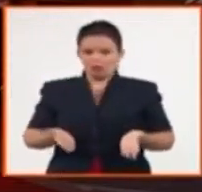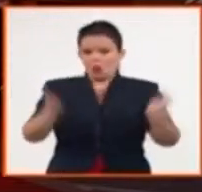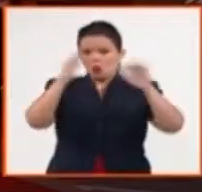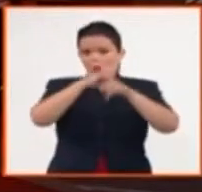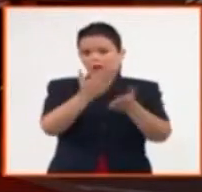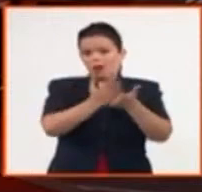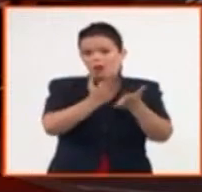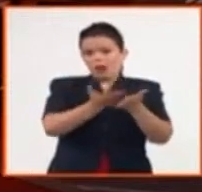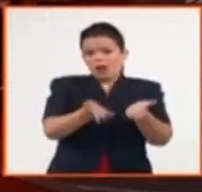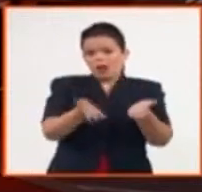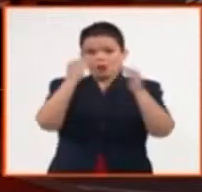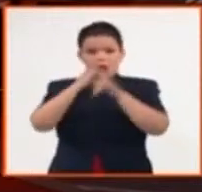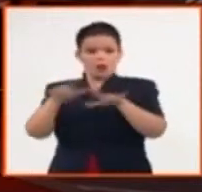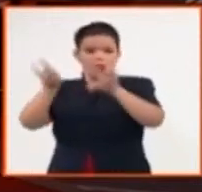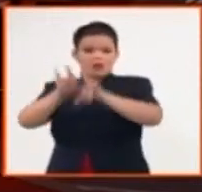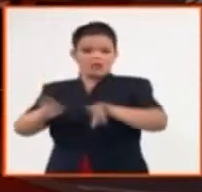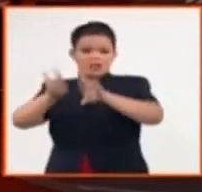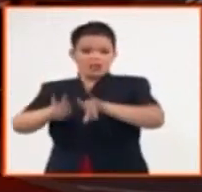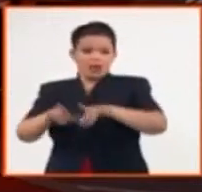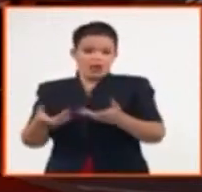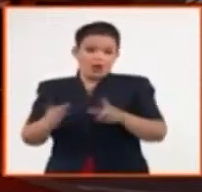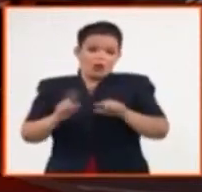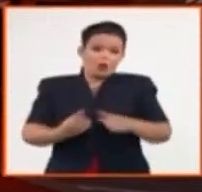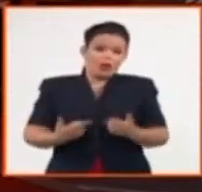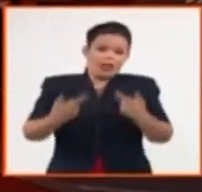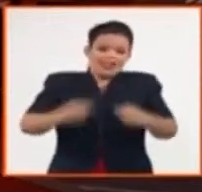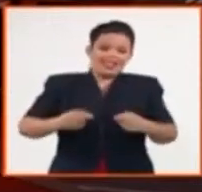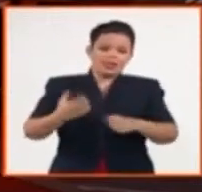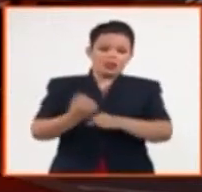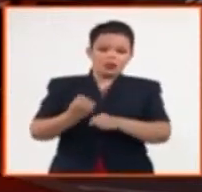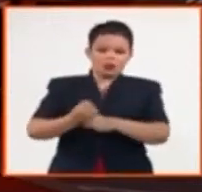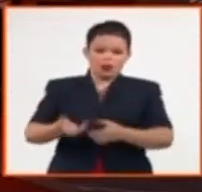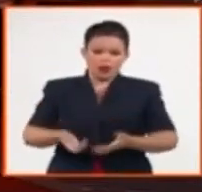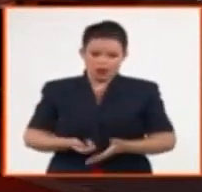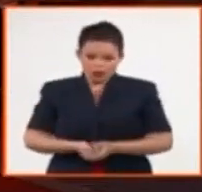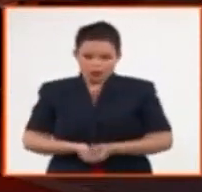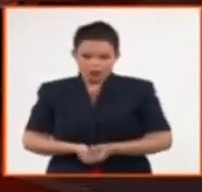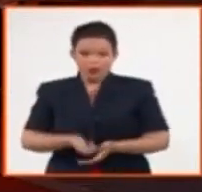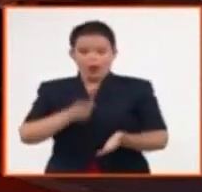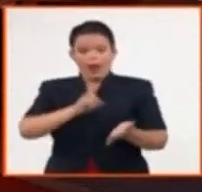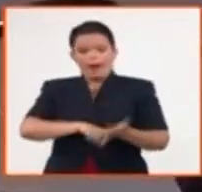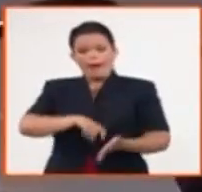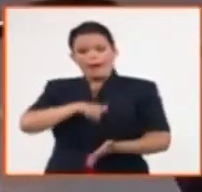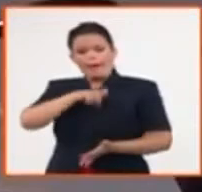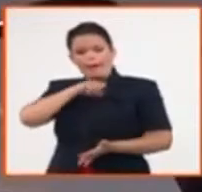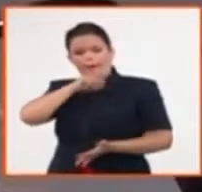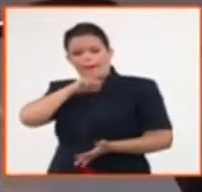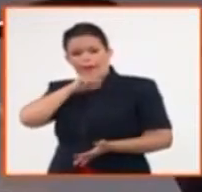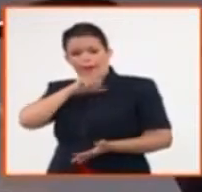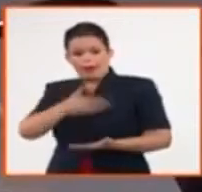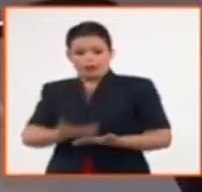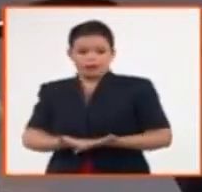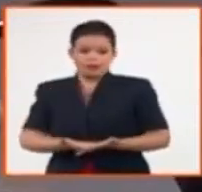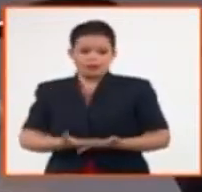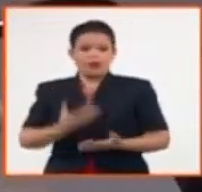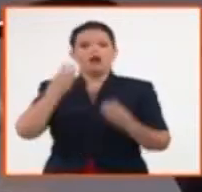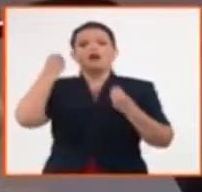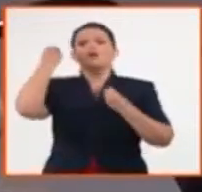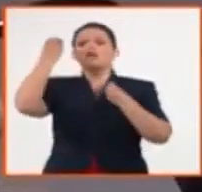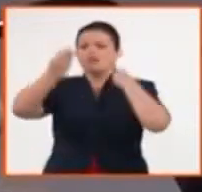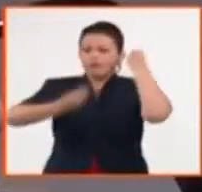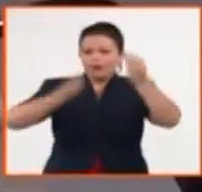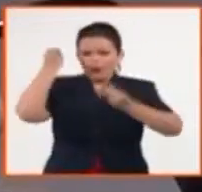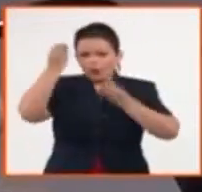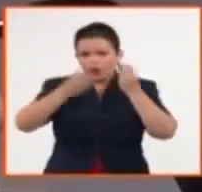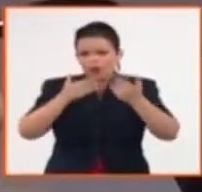universidad o van a la vida laboral. Entonces, en ese caso, o sea, no están vinculados al proceso docente, pero también los vamos a vacunar. O sea,